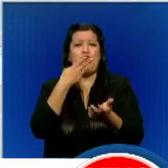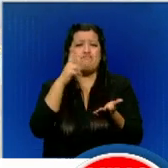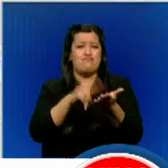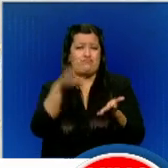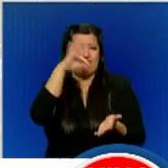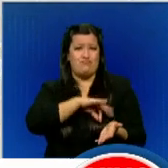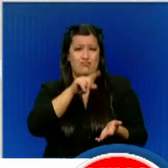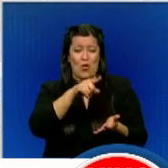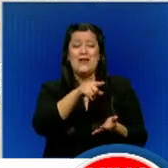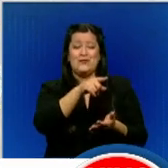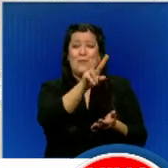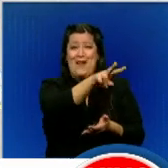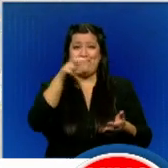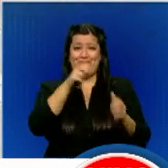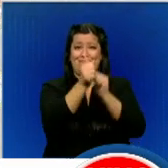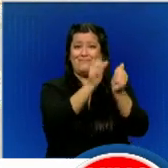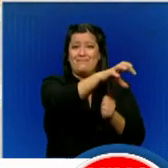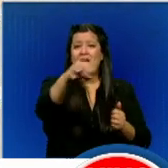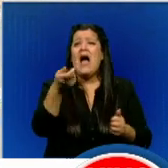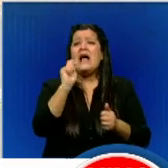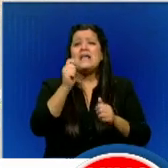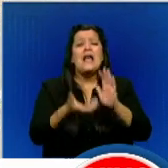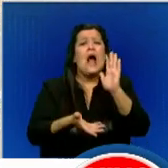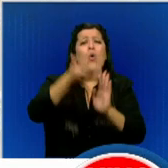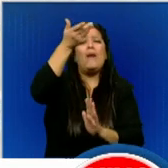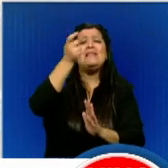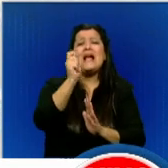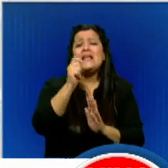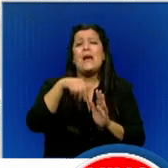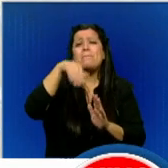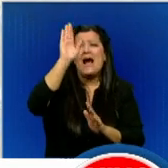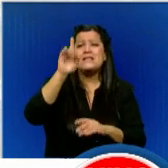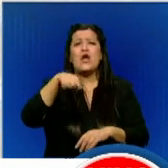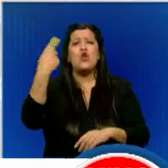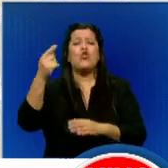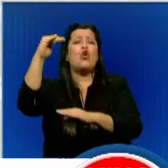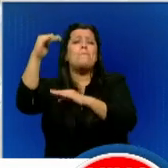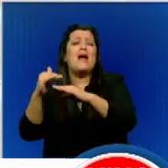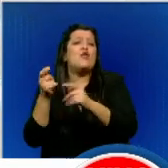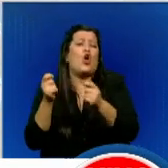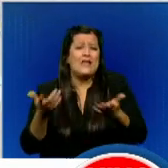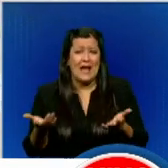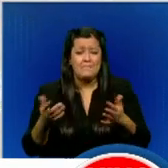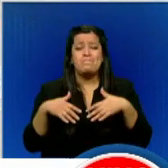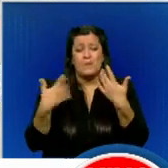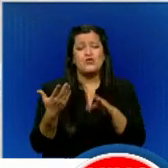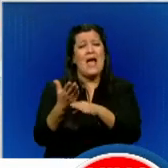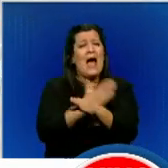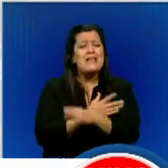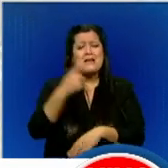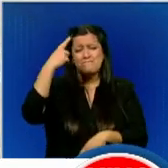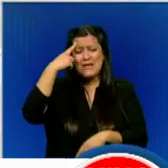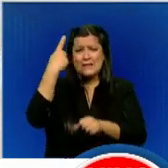sociedades a quienes se la aumenta la intensidad de la carga ya quienes se le baja inicialmente pensamos